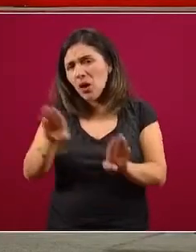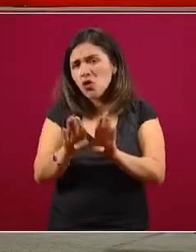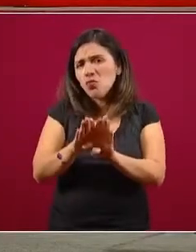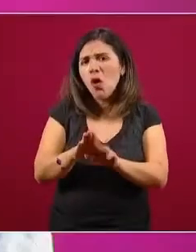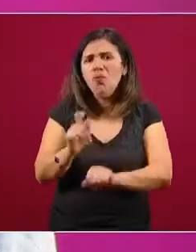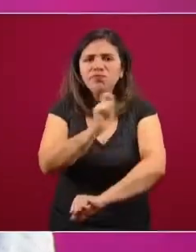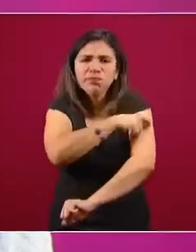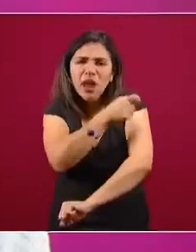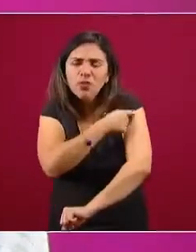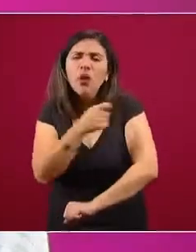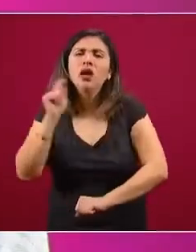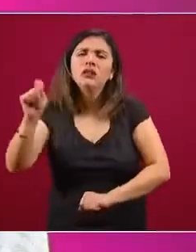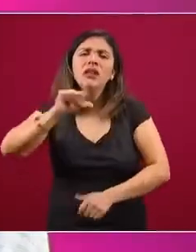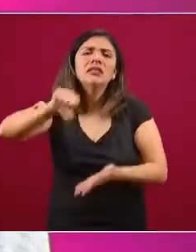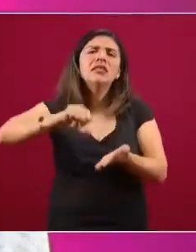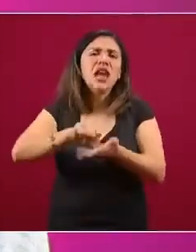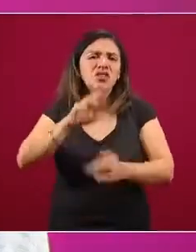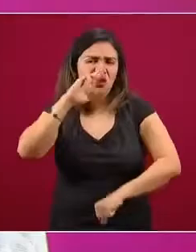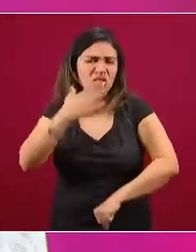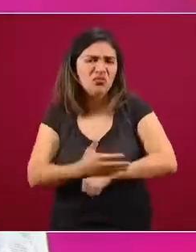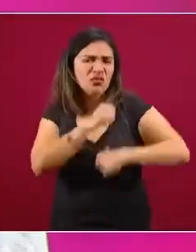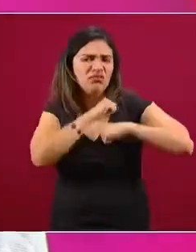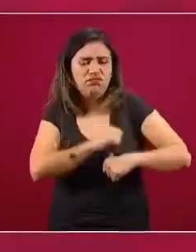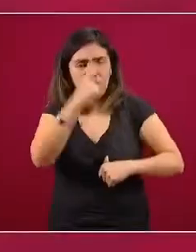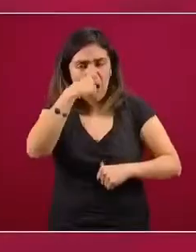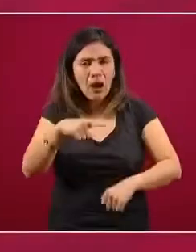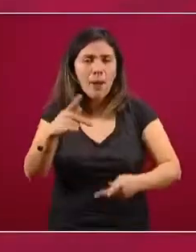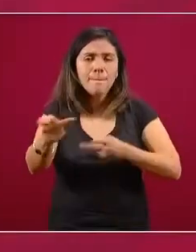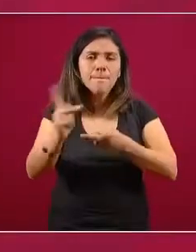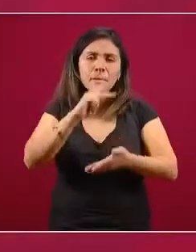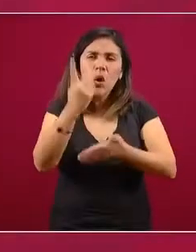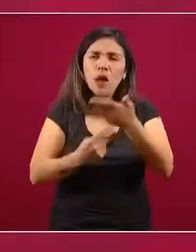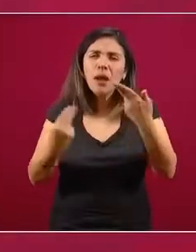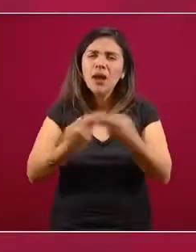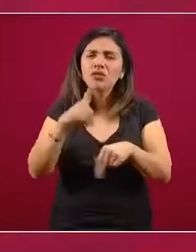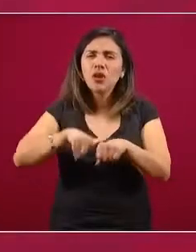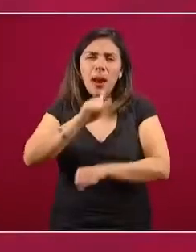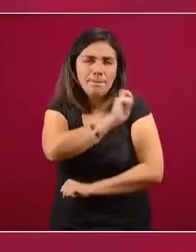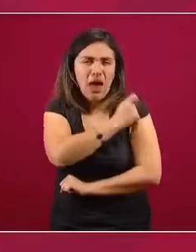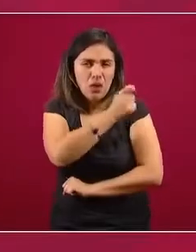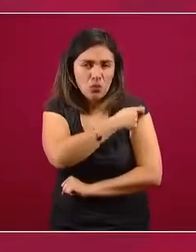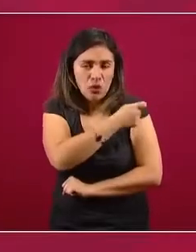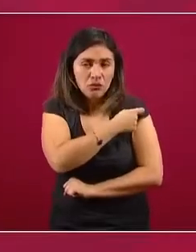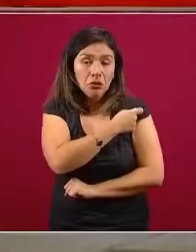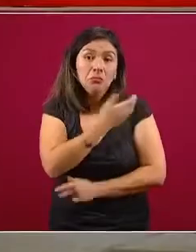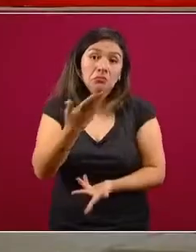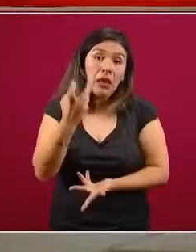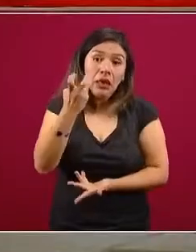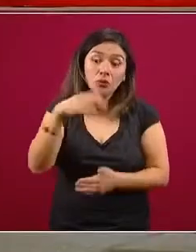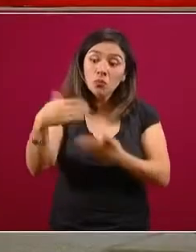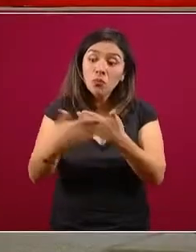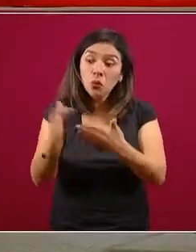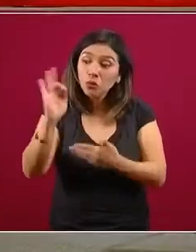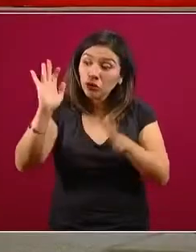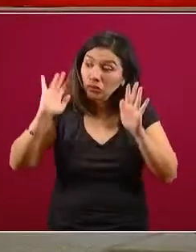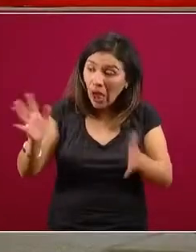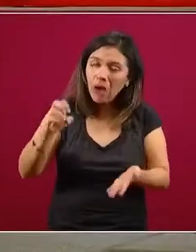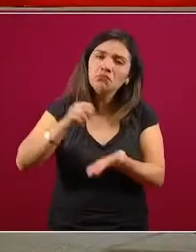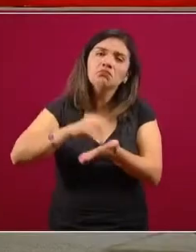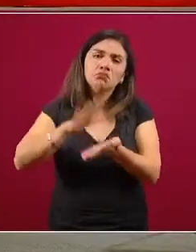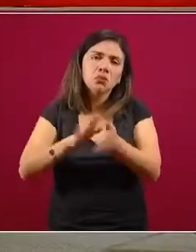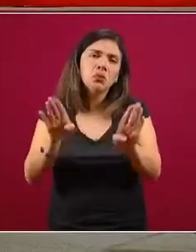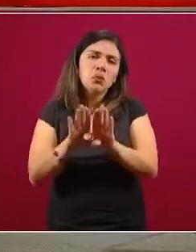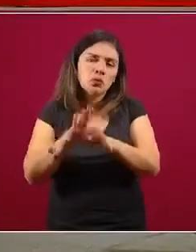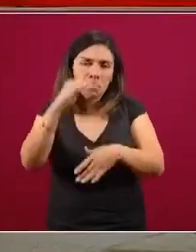un centro que es el responsable del Programa Nacional de Vacunación y en su momento pues estableceremos